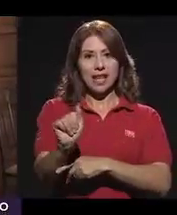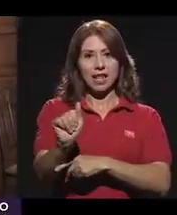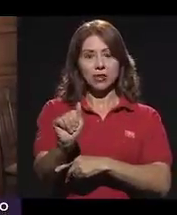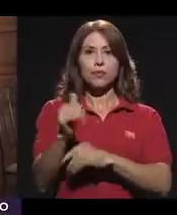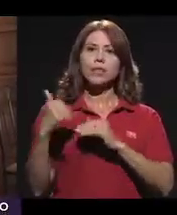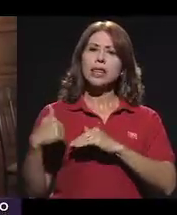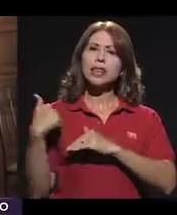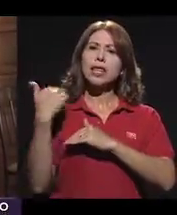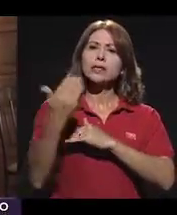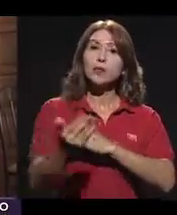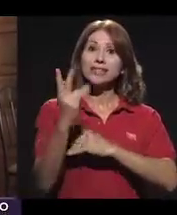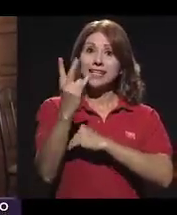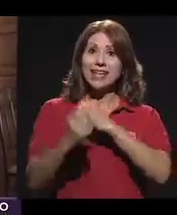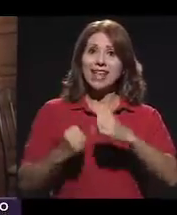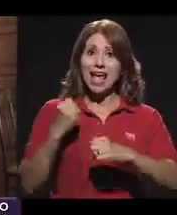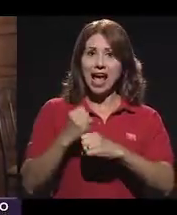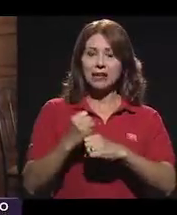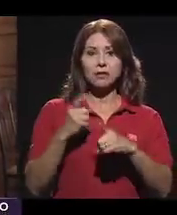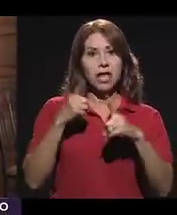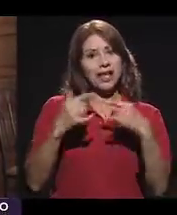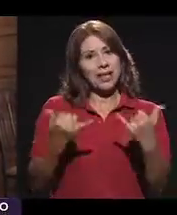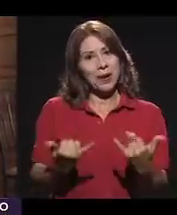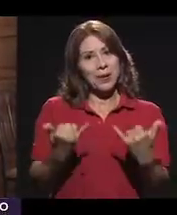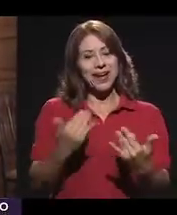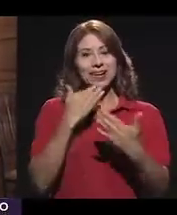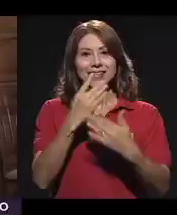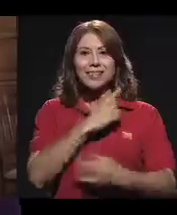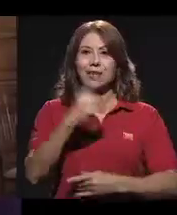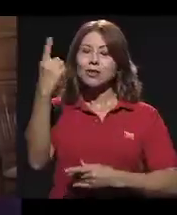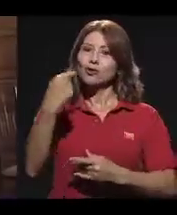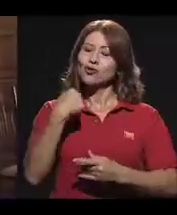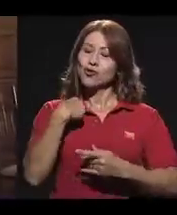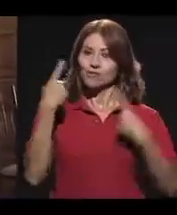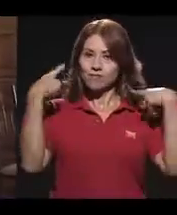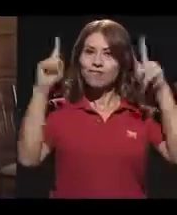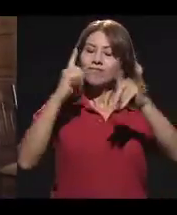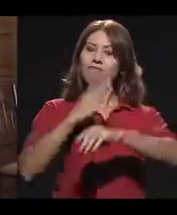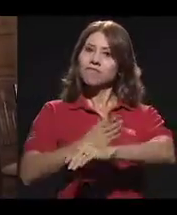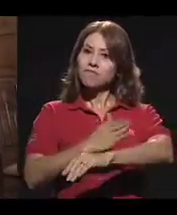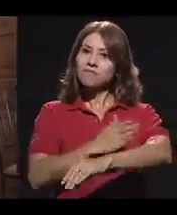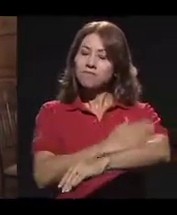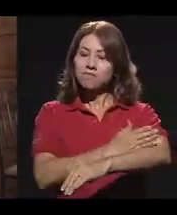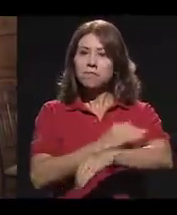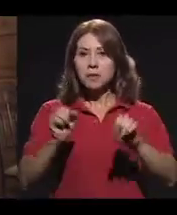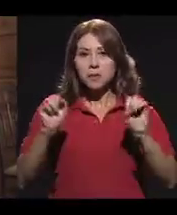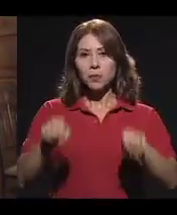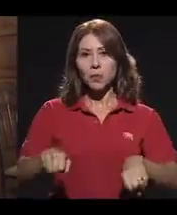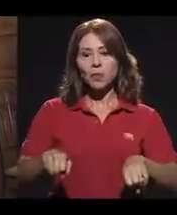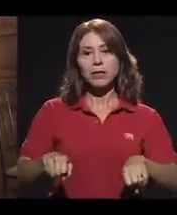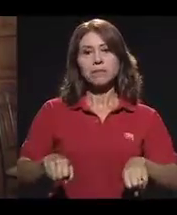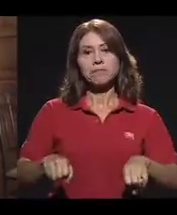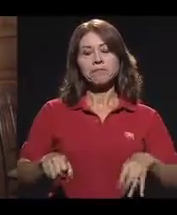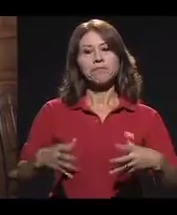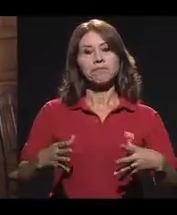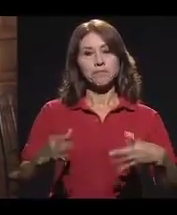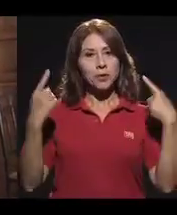7 años, hasta ahora que, gracias a Dios, me logré recuperar y